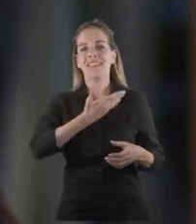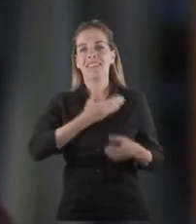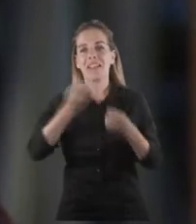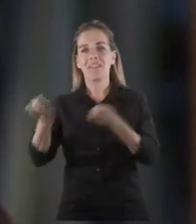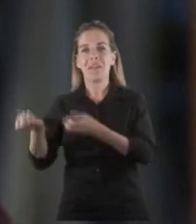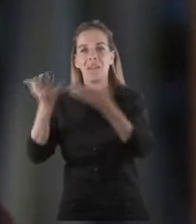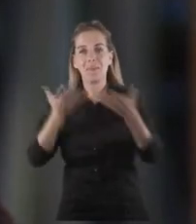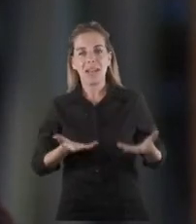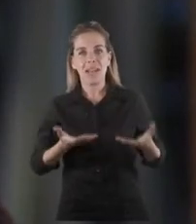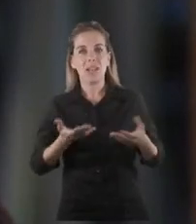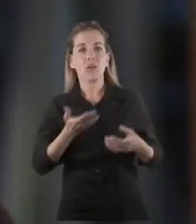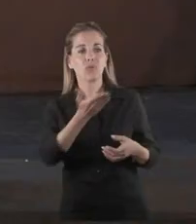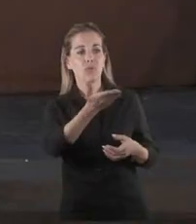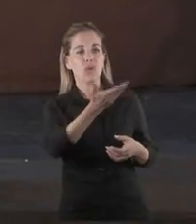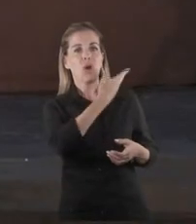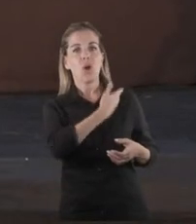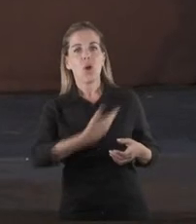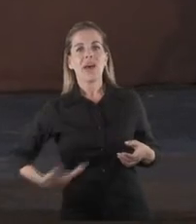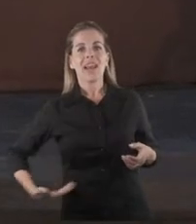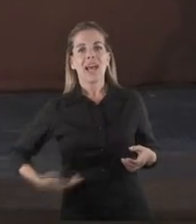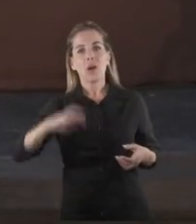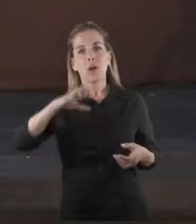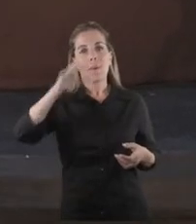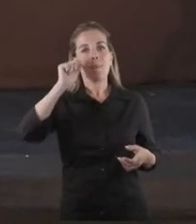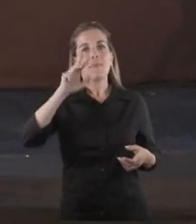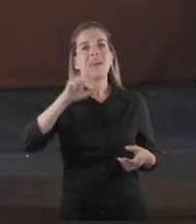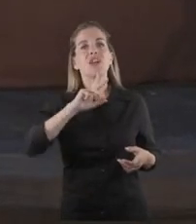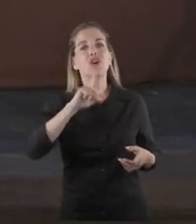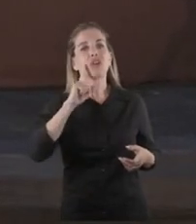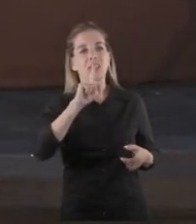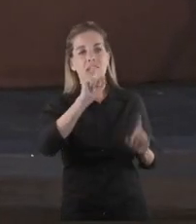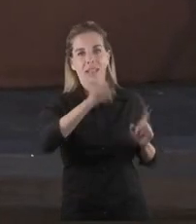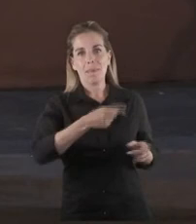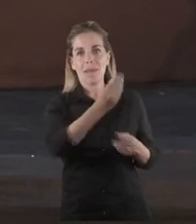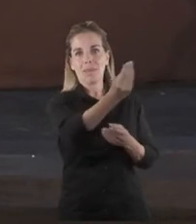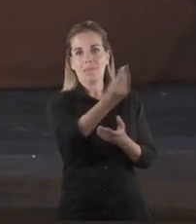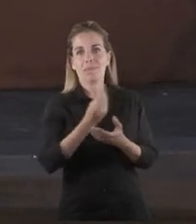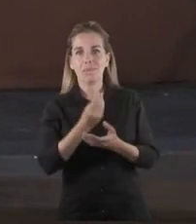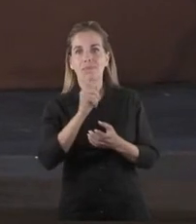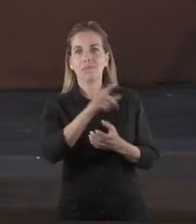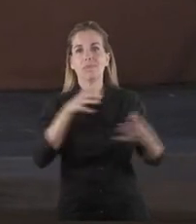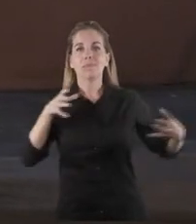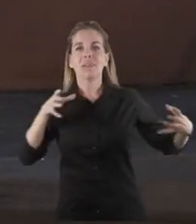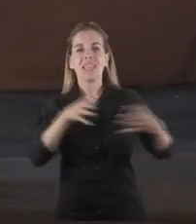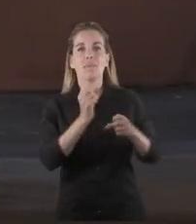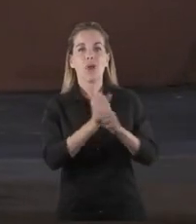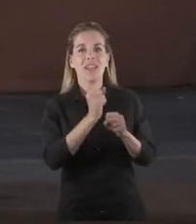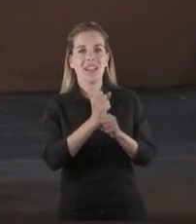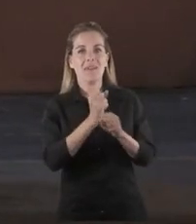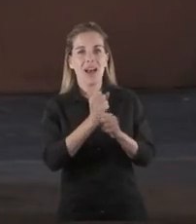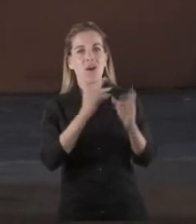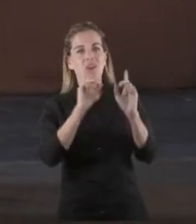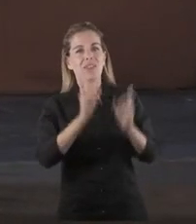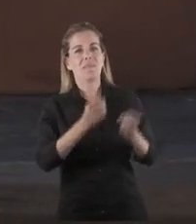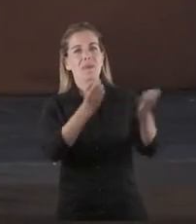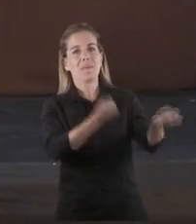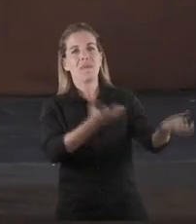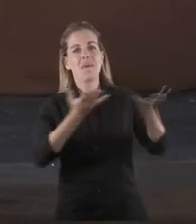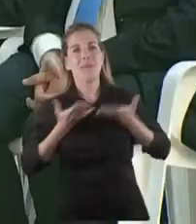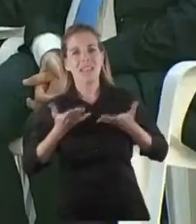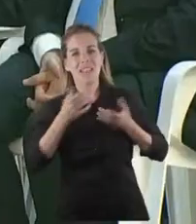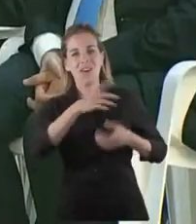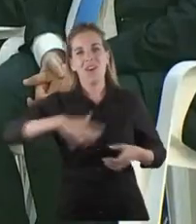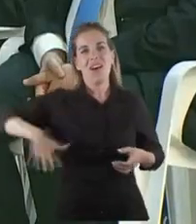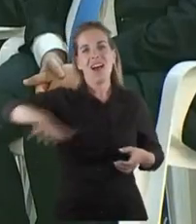Señor Gobernador Omar Perotti, en nombre suyo, a todos sus funcionarios, también la bienvenida a